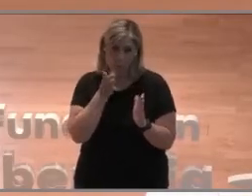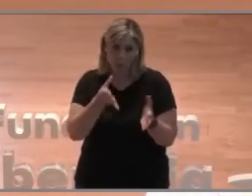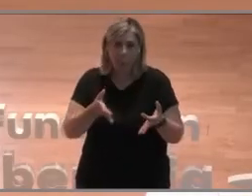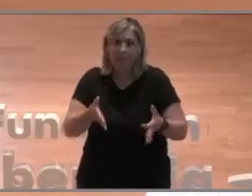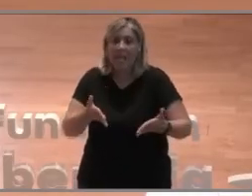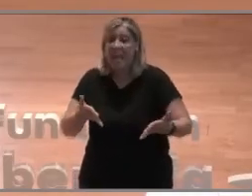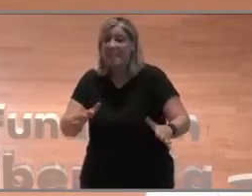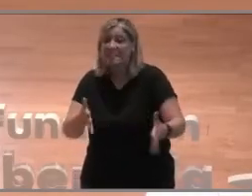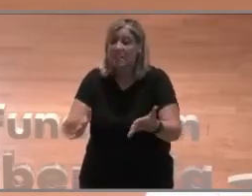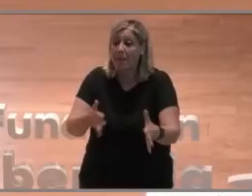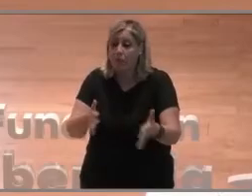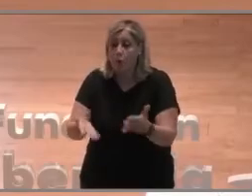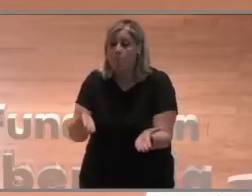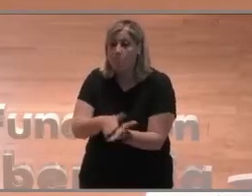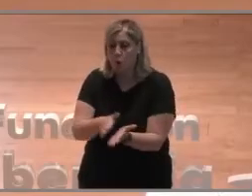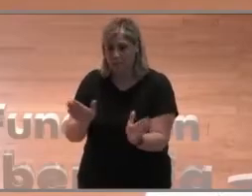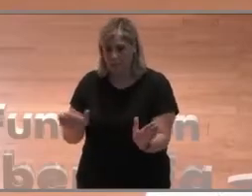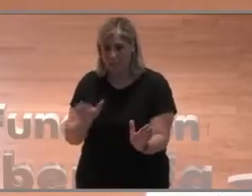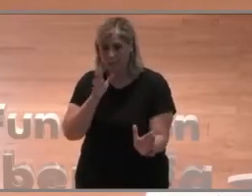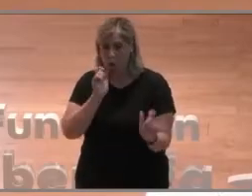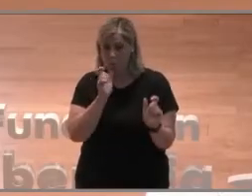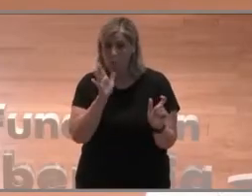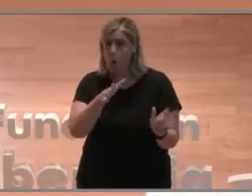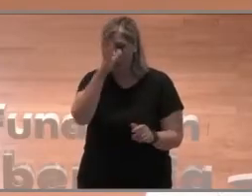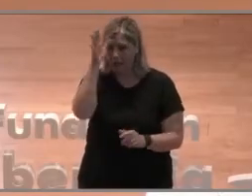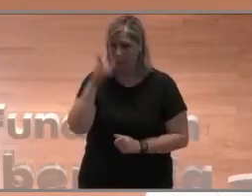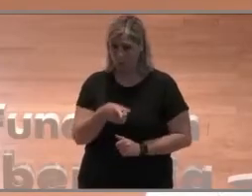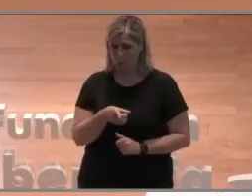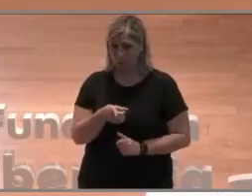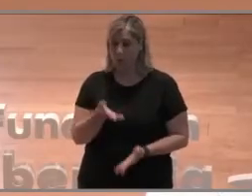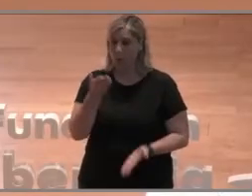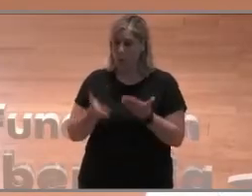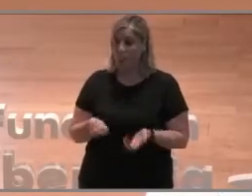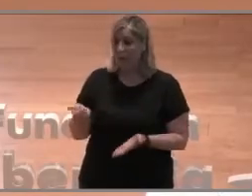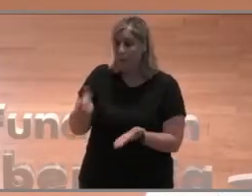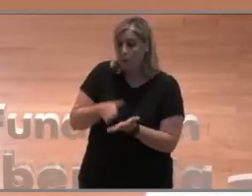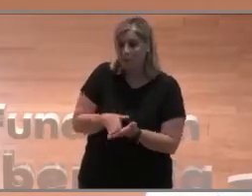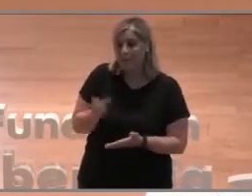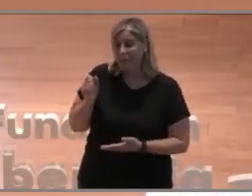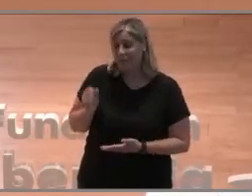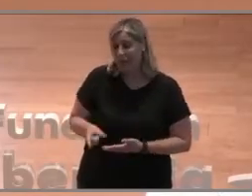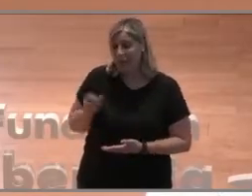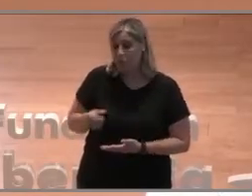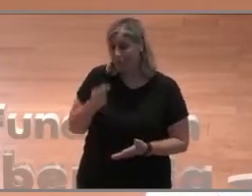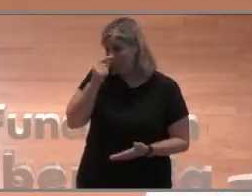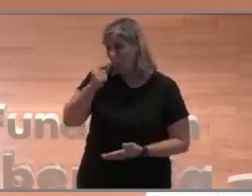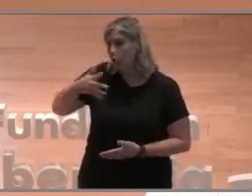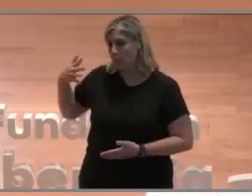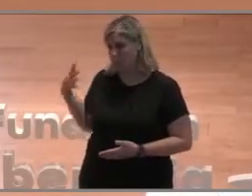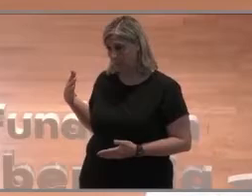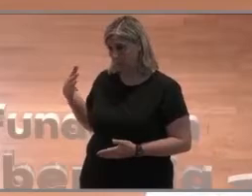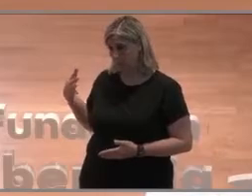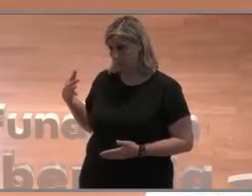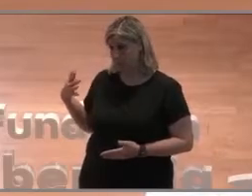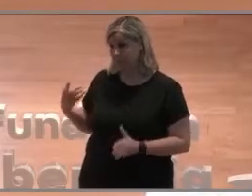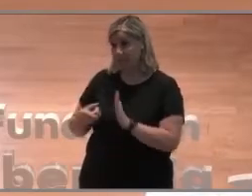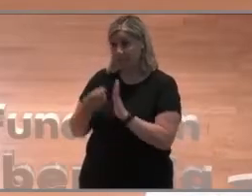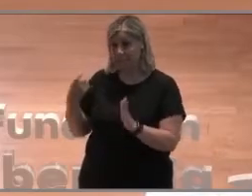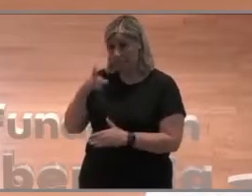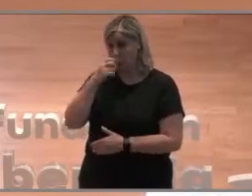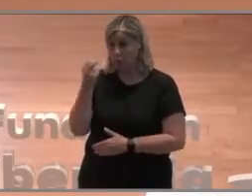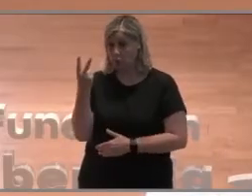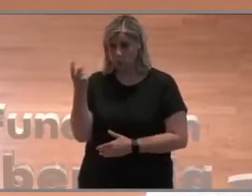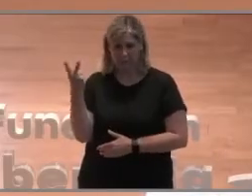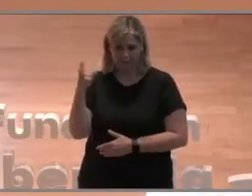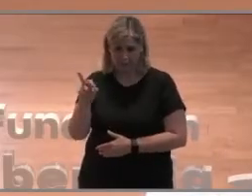de mortalidad atribuida al calor respecto a la mortalidad habitual de los últimos años, quitando el 2020, que es